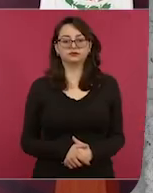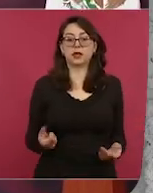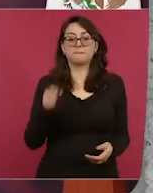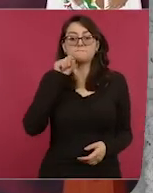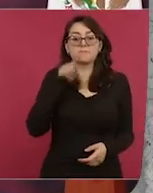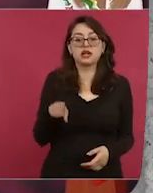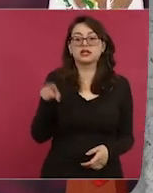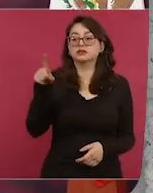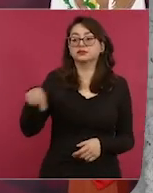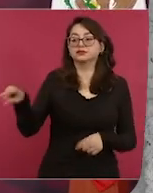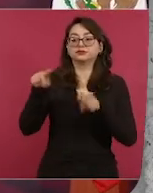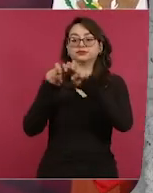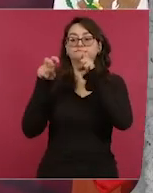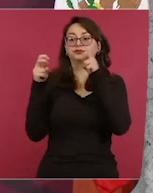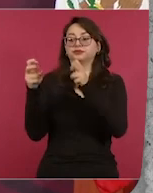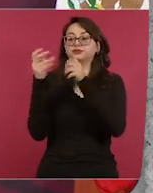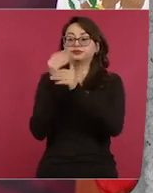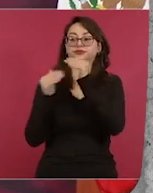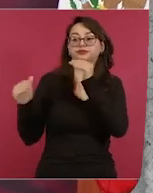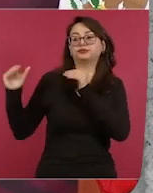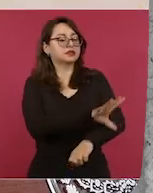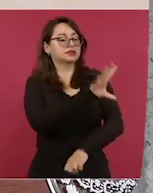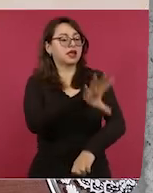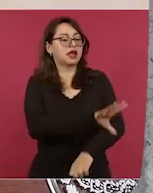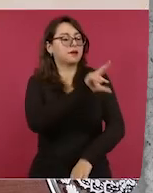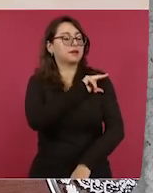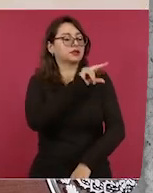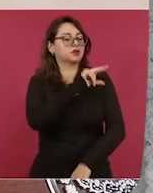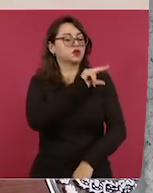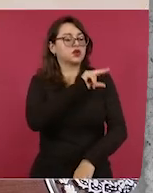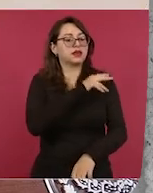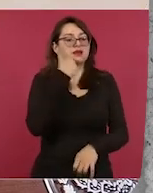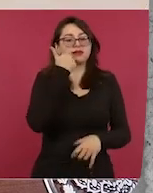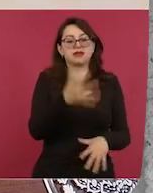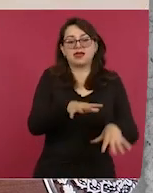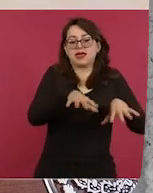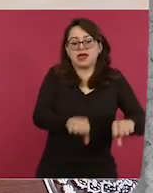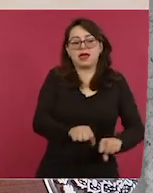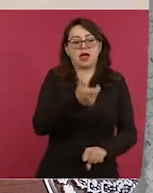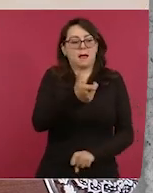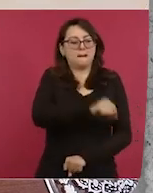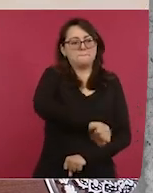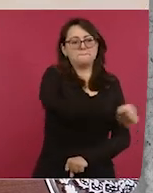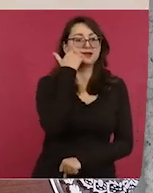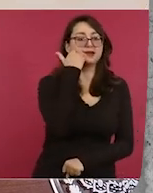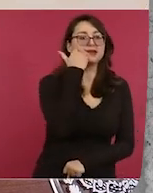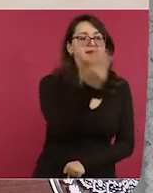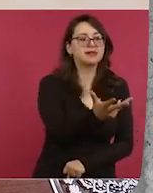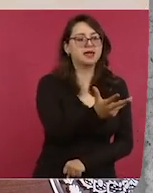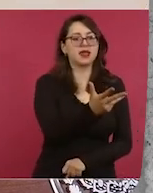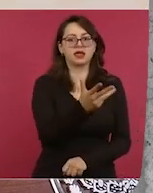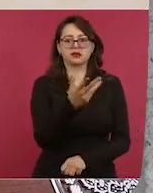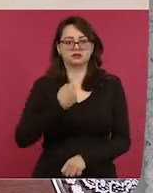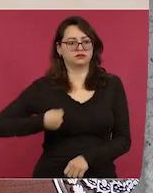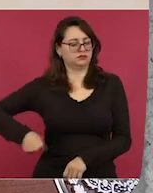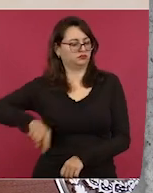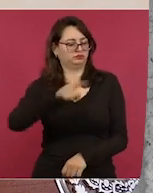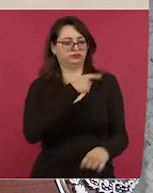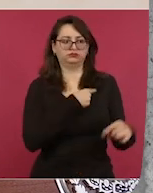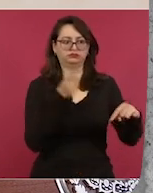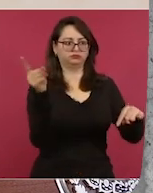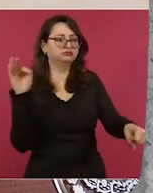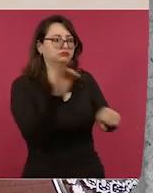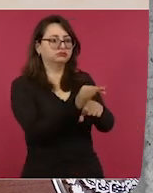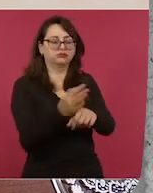que quieren apoderarse de la industria eléctrica nacional para cobrar tarifas de luz afectando a la mayoría del